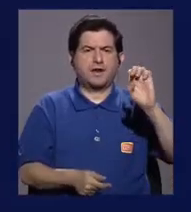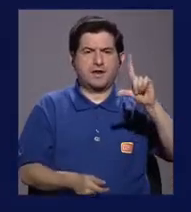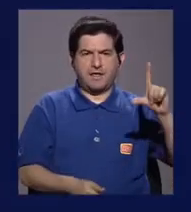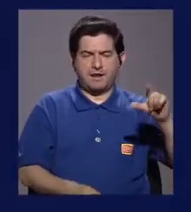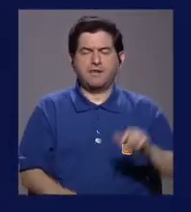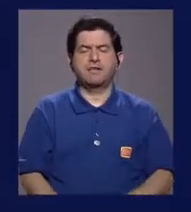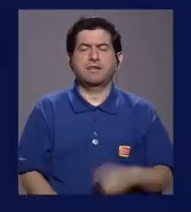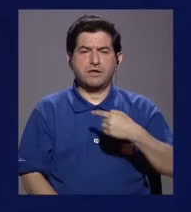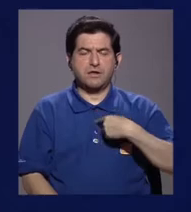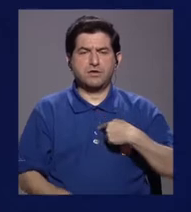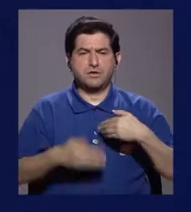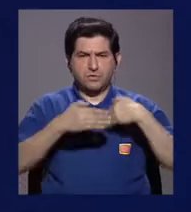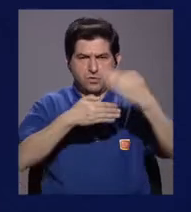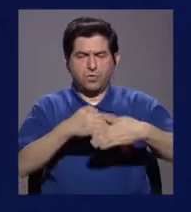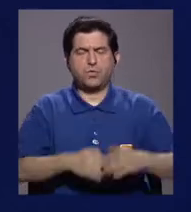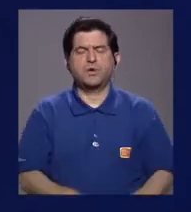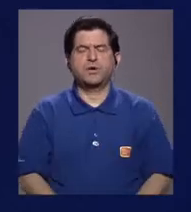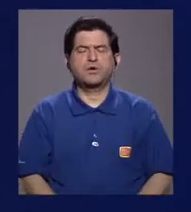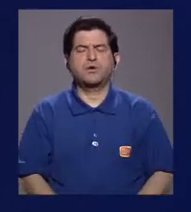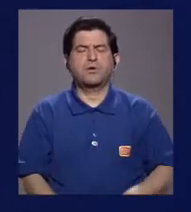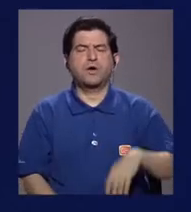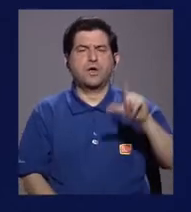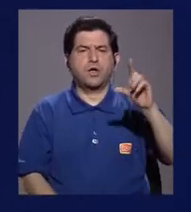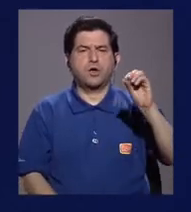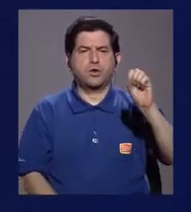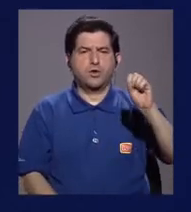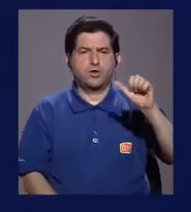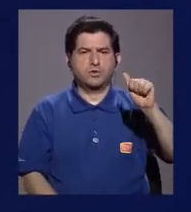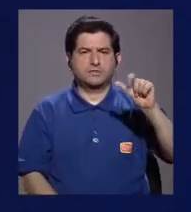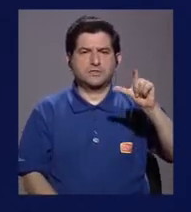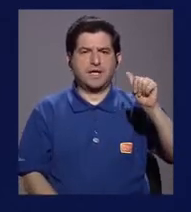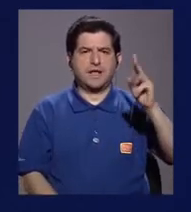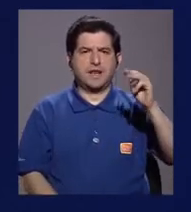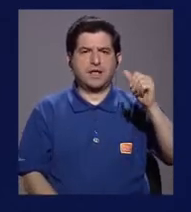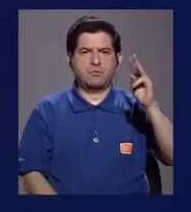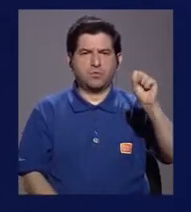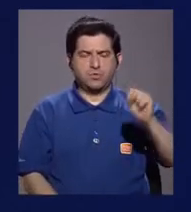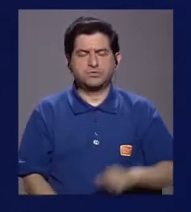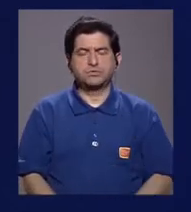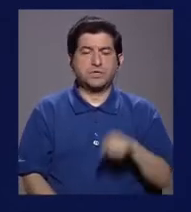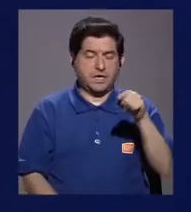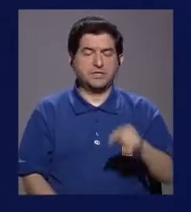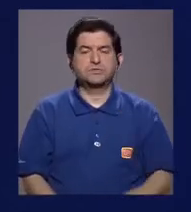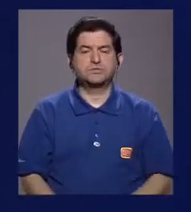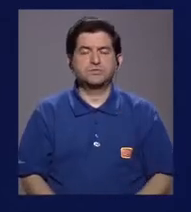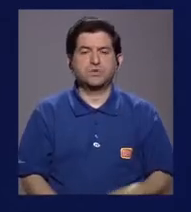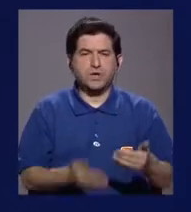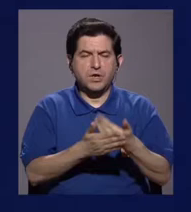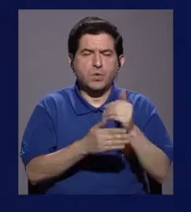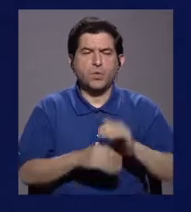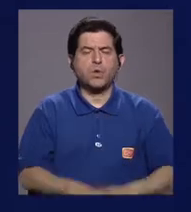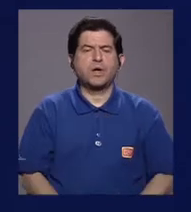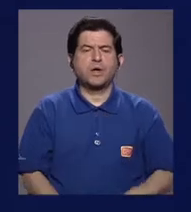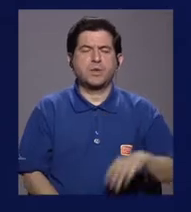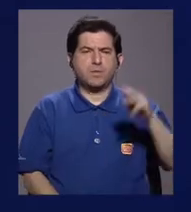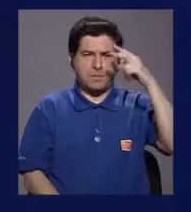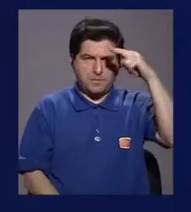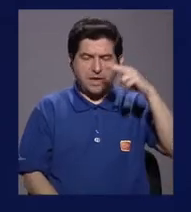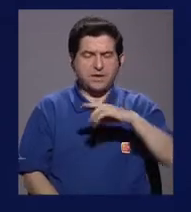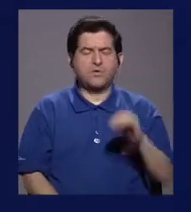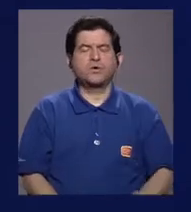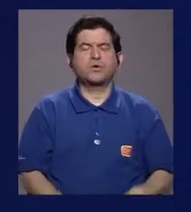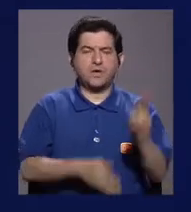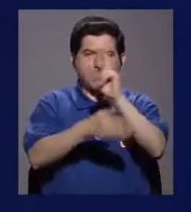cornell y que continuó cuando estuve en los álamos nacional laboratorio en los eeuu también el nuevo méxico y después en la